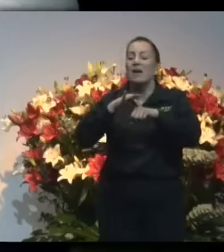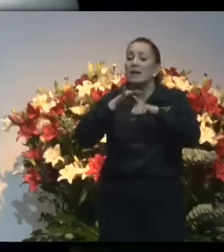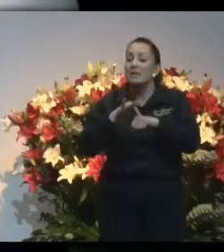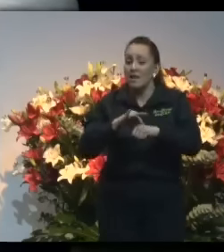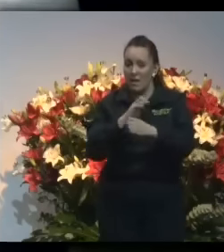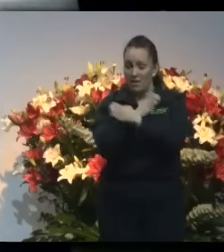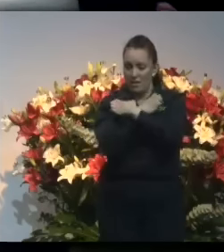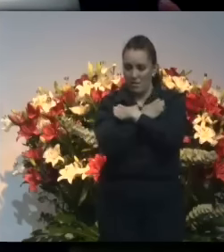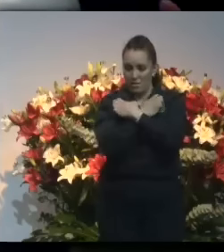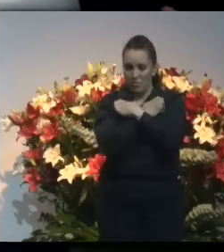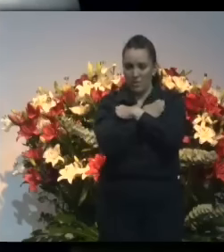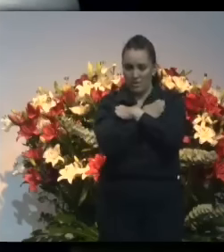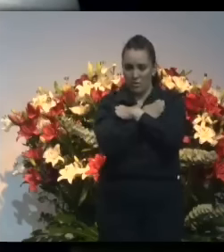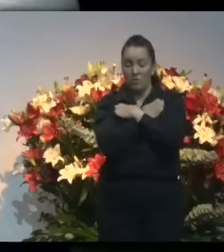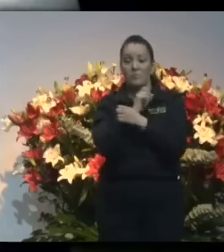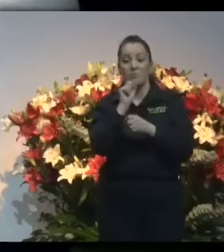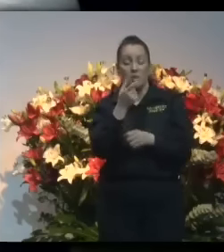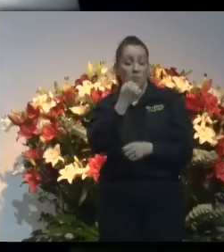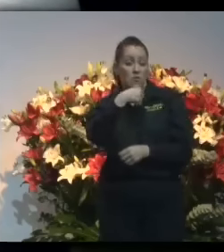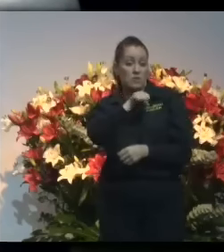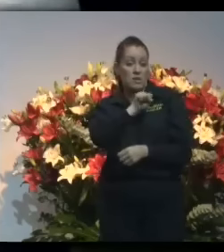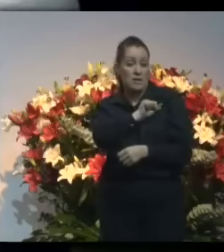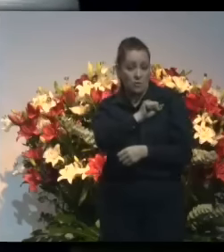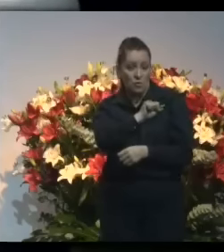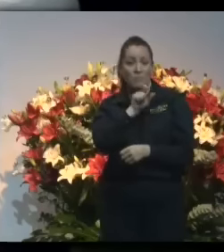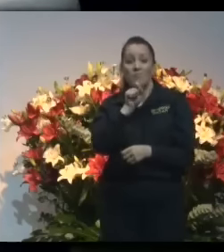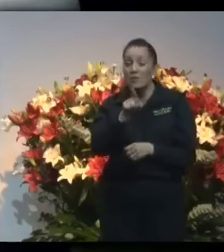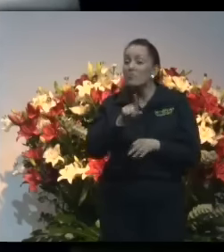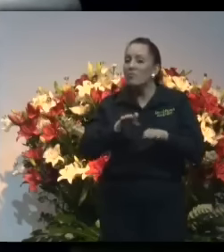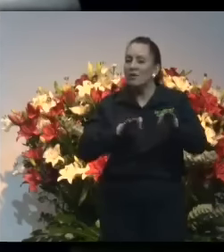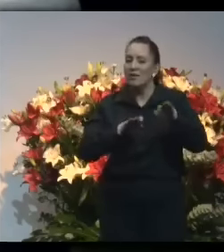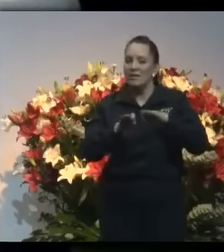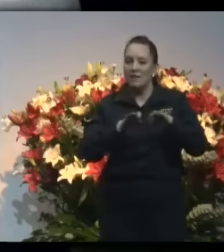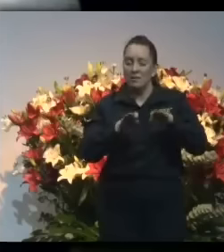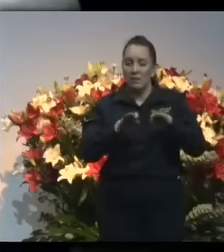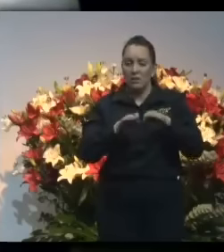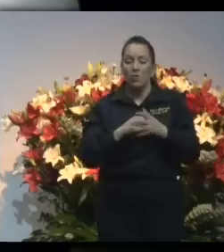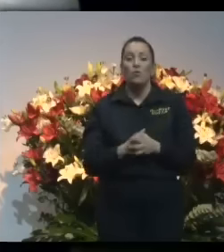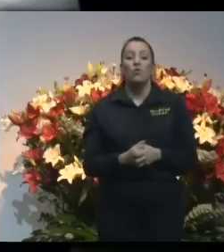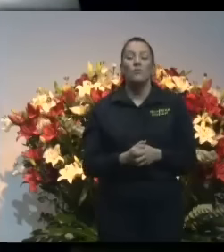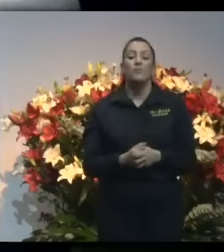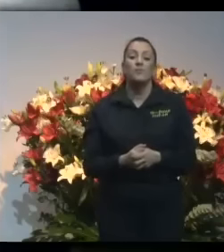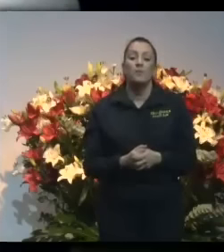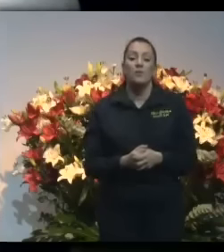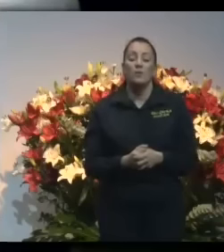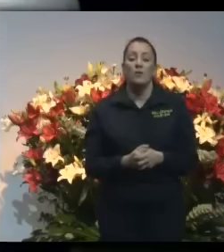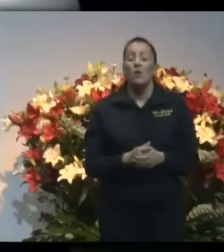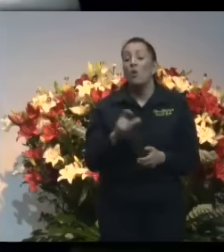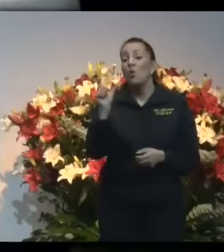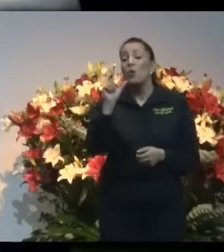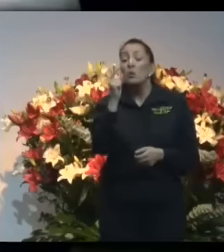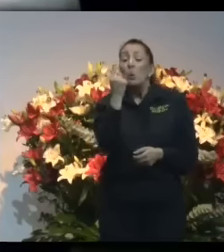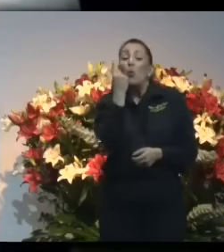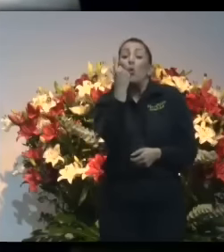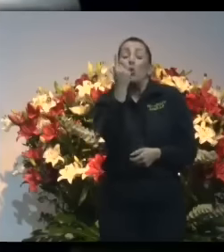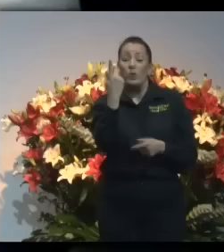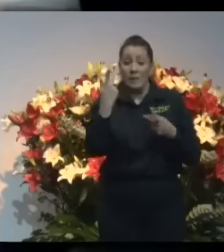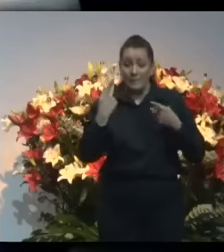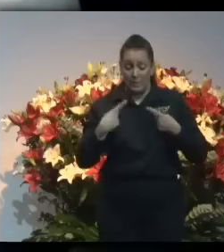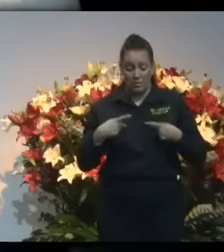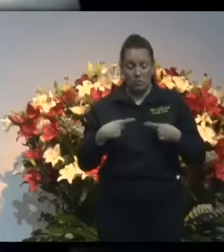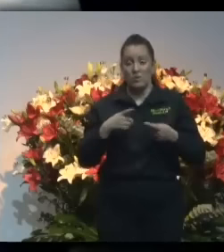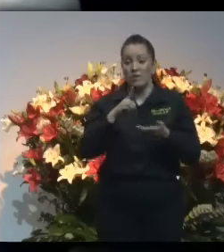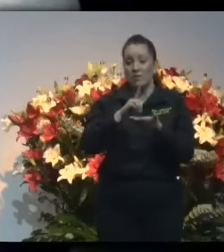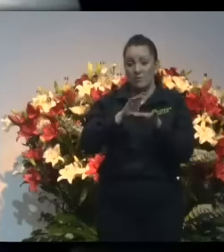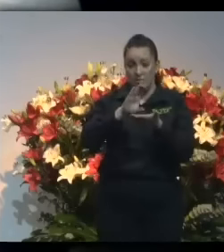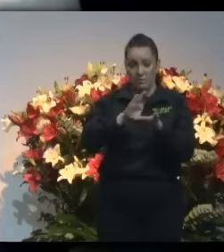educación, en la salud y en el empleo. El día que una persona con discapacidad tenga un